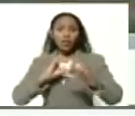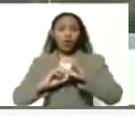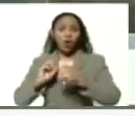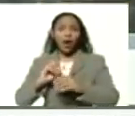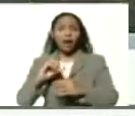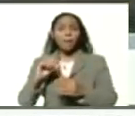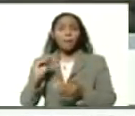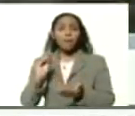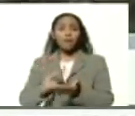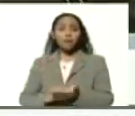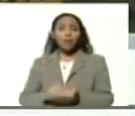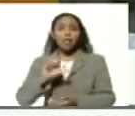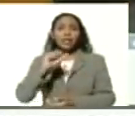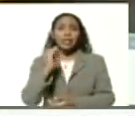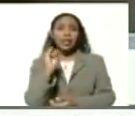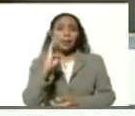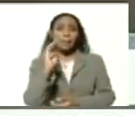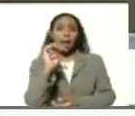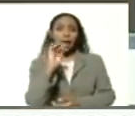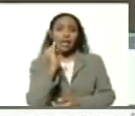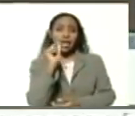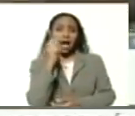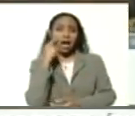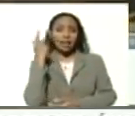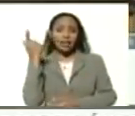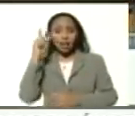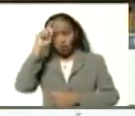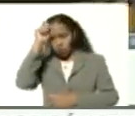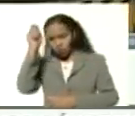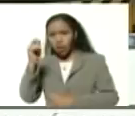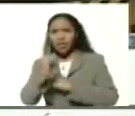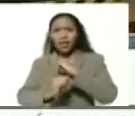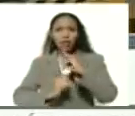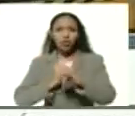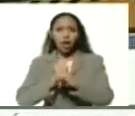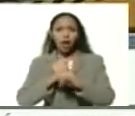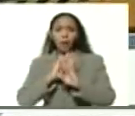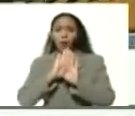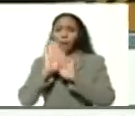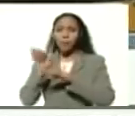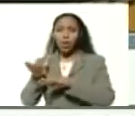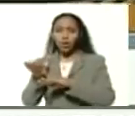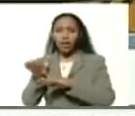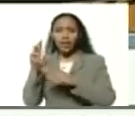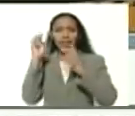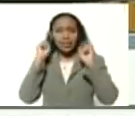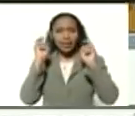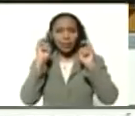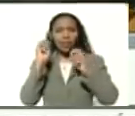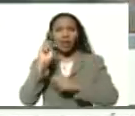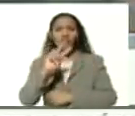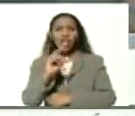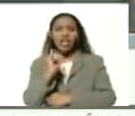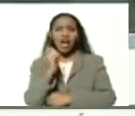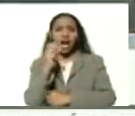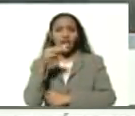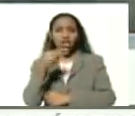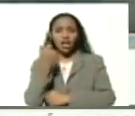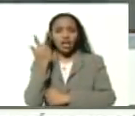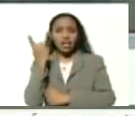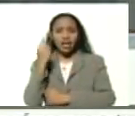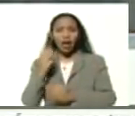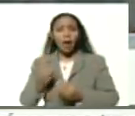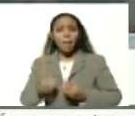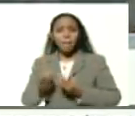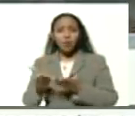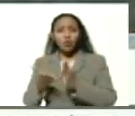Siberia, un instituto reconocido internacionalmente por sus aportes en materia del VIH, en materia de la